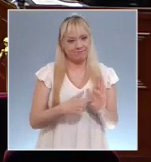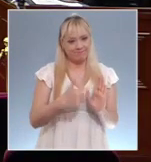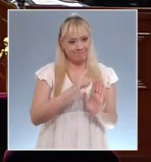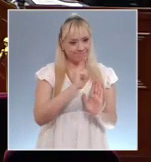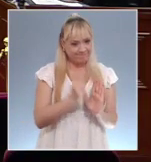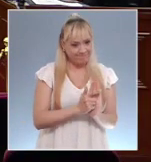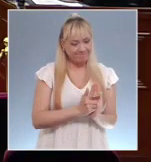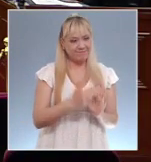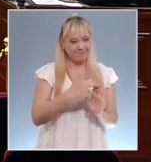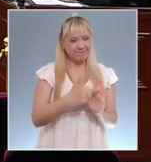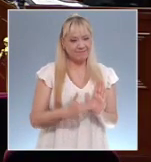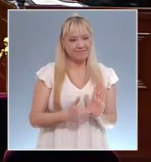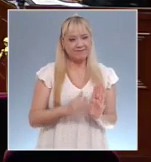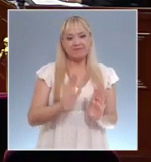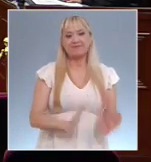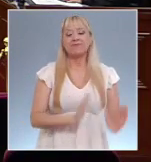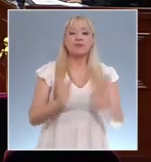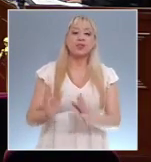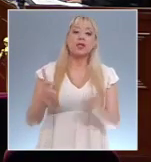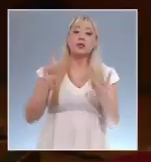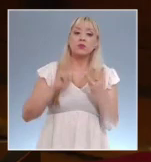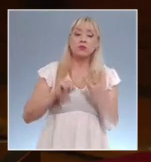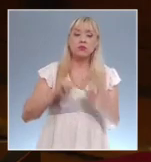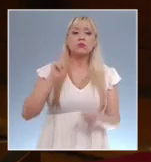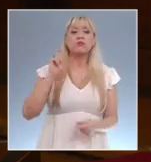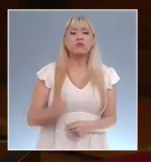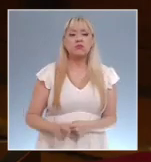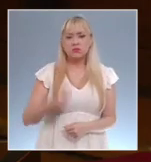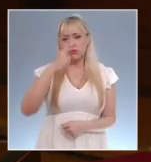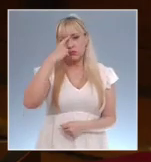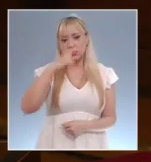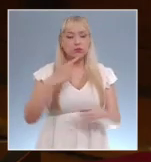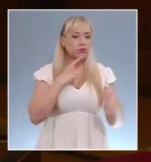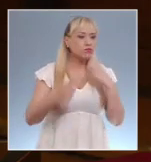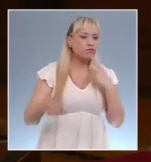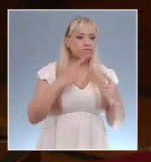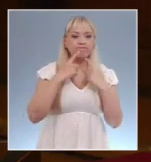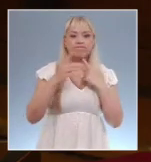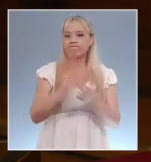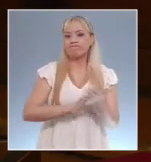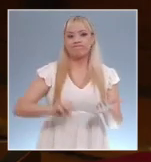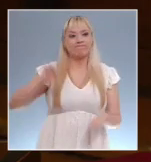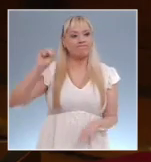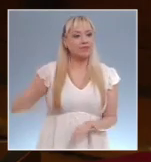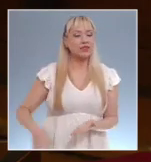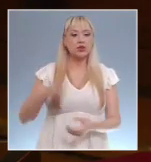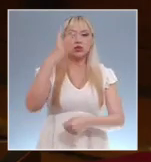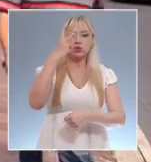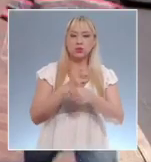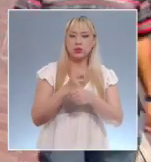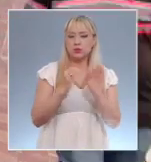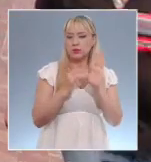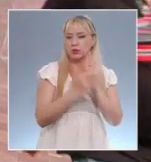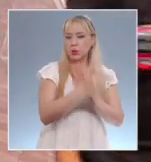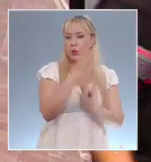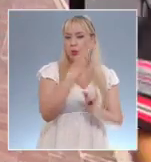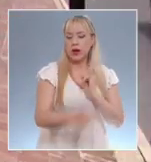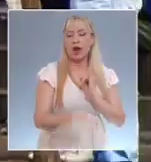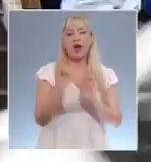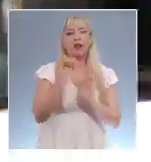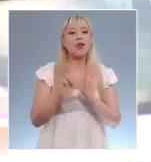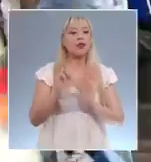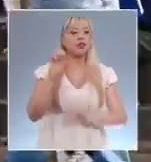general resuelta en esta sesión, el Pleno expulsó la segunda parte del último párrafo del artículo 66 del Código